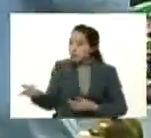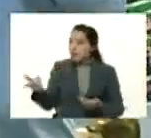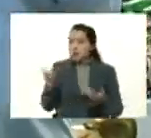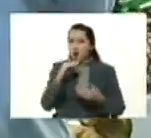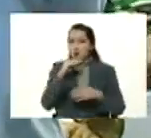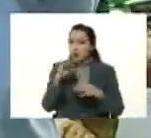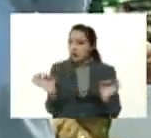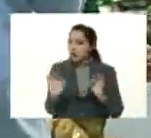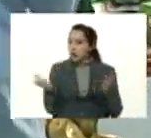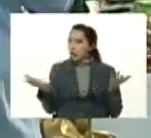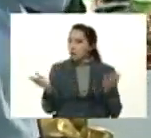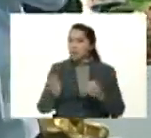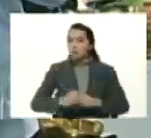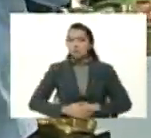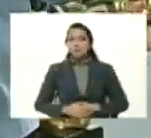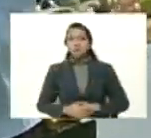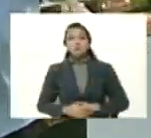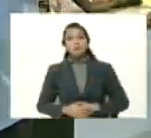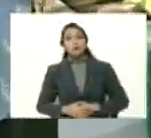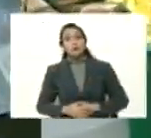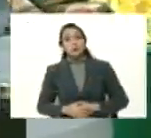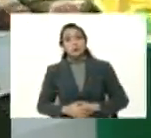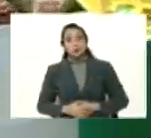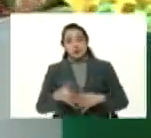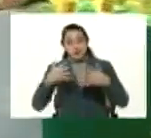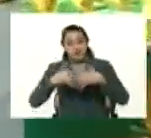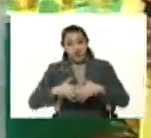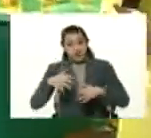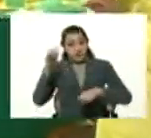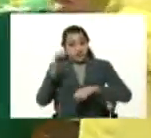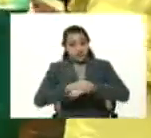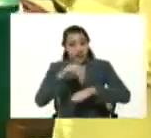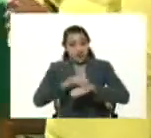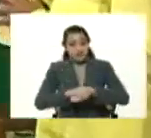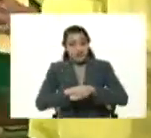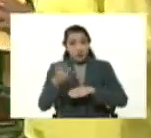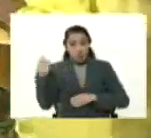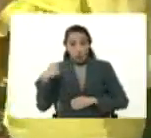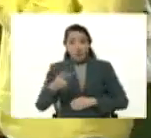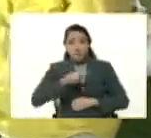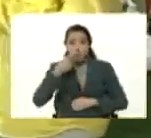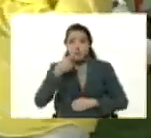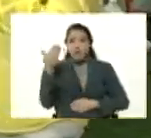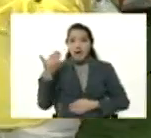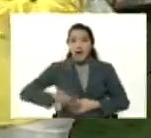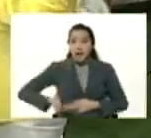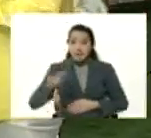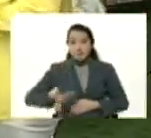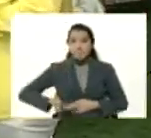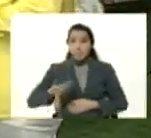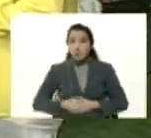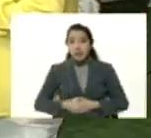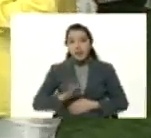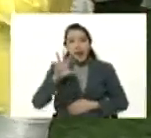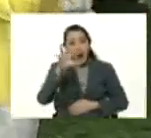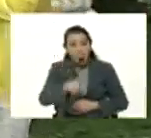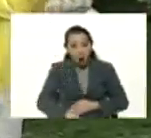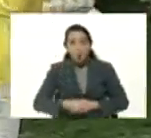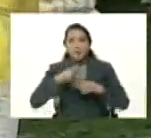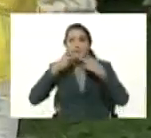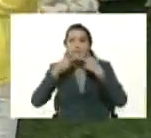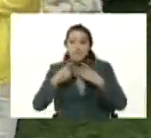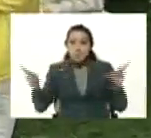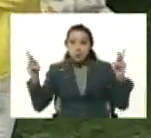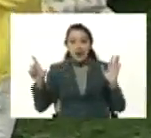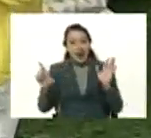hoy? Bueno, presidente, con este sector tenemos una política muy importante, que es la política de compra pública. Exacto. Que es